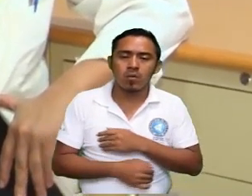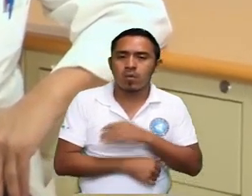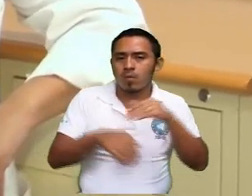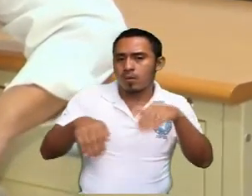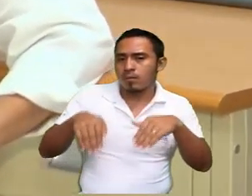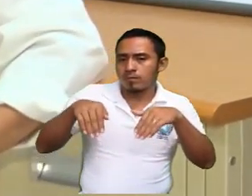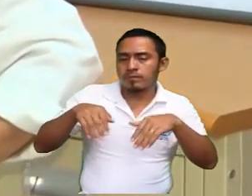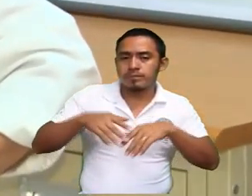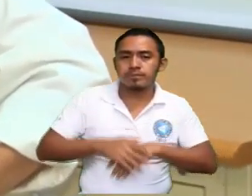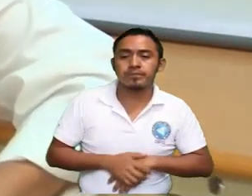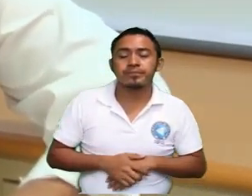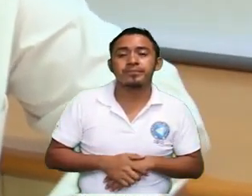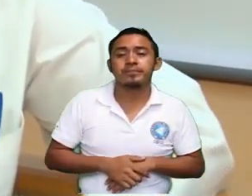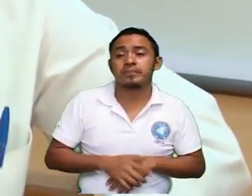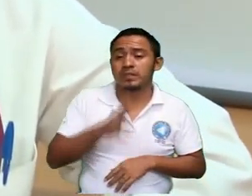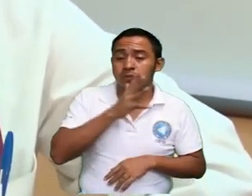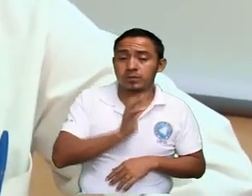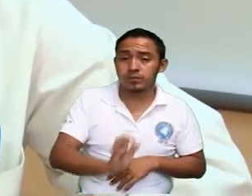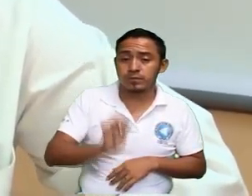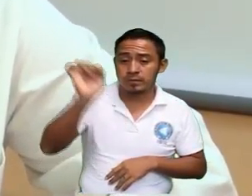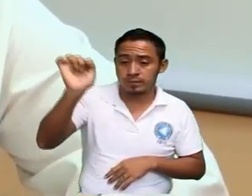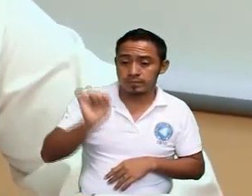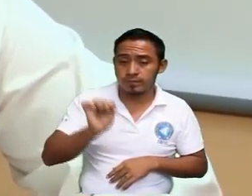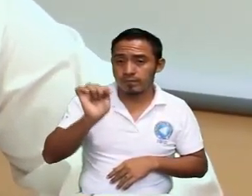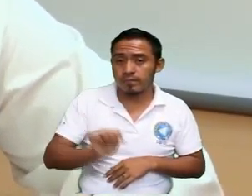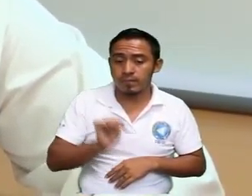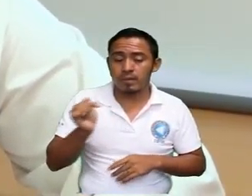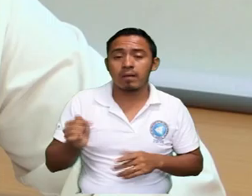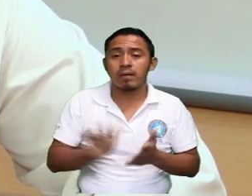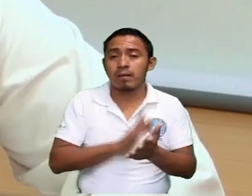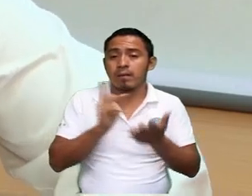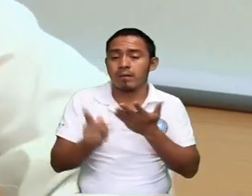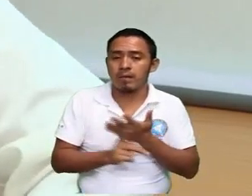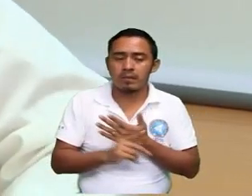Los niños que entran a este programa no solo son prematuros,